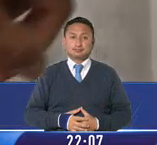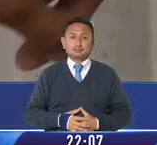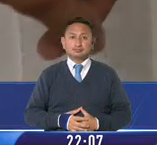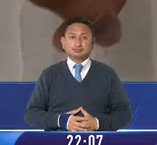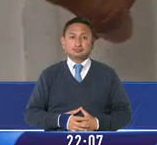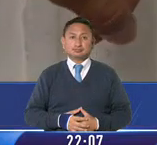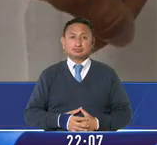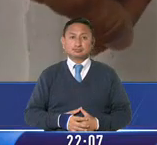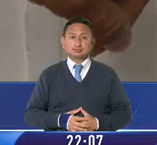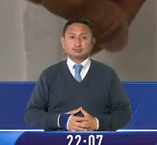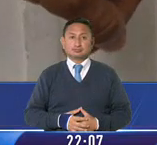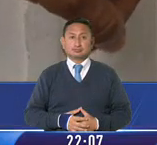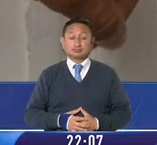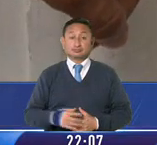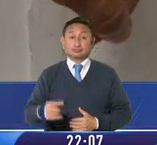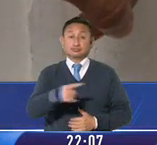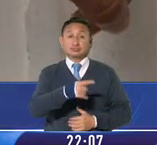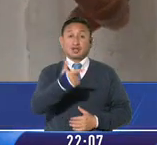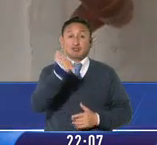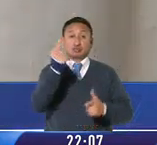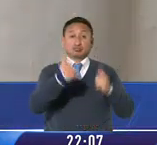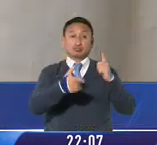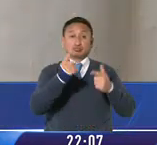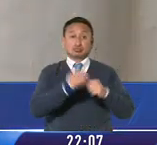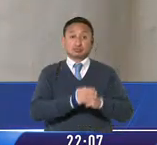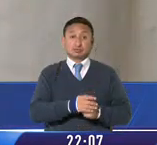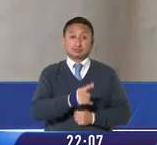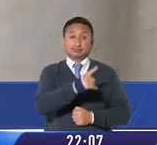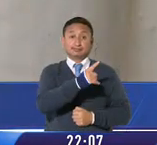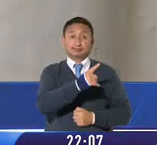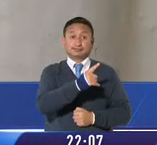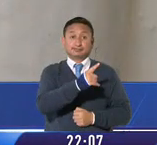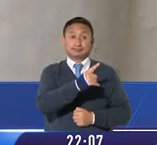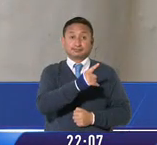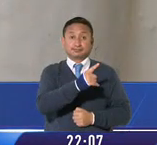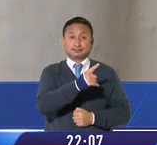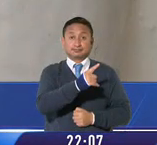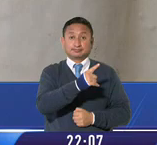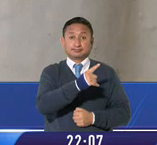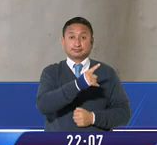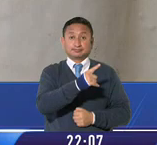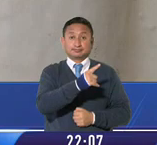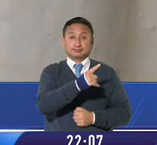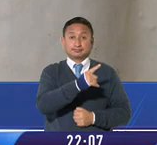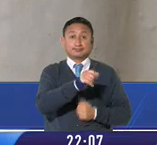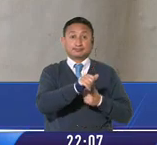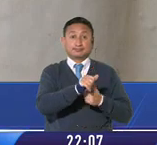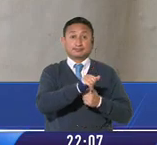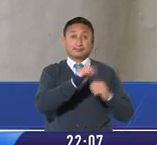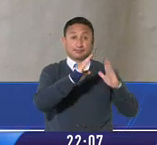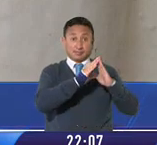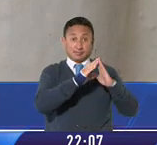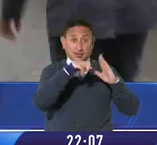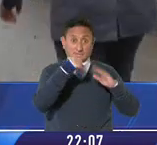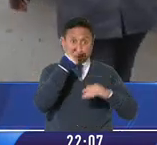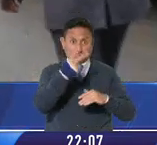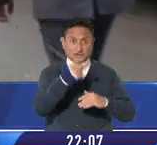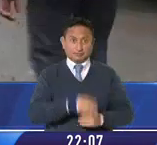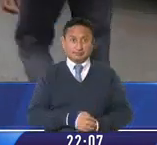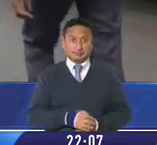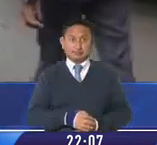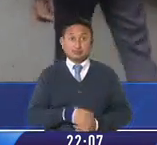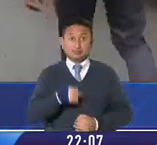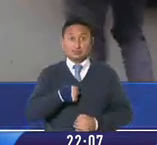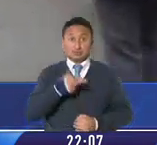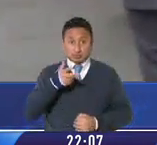Las huellas del paso de los proyectiles quedaron marcadas en las paredes de los domicilios cercanos al suceso. A nuestro paso se cerraban